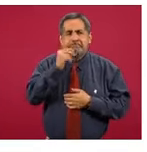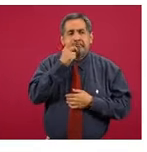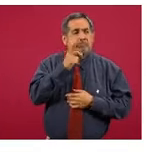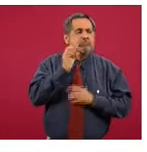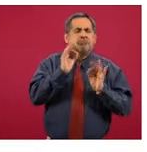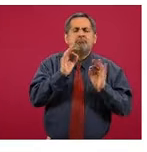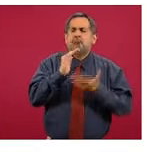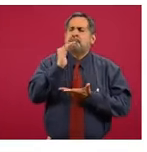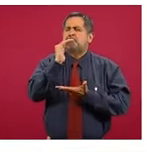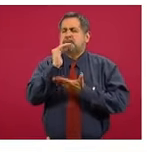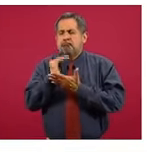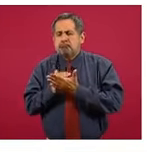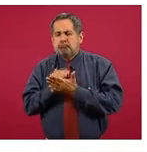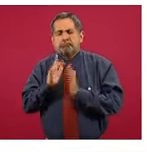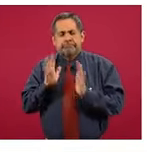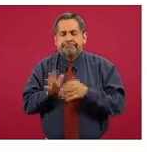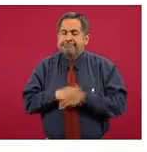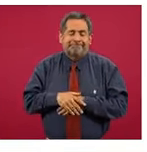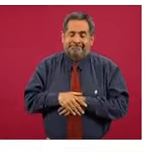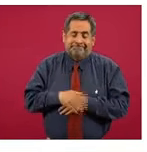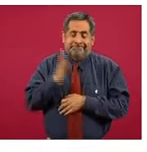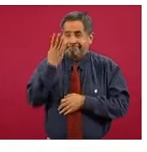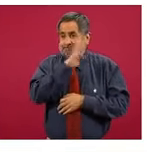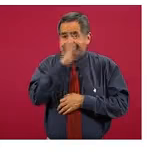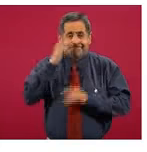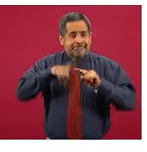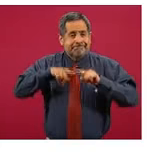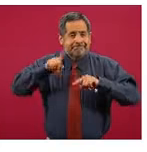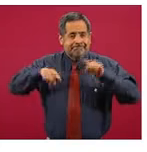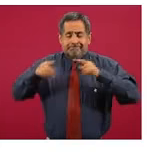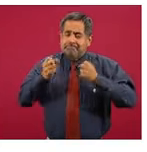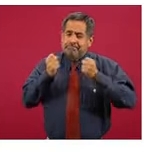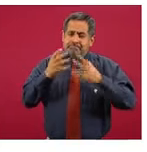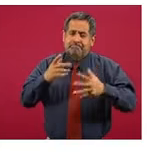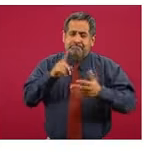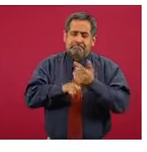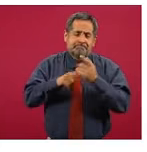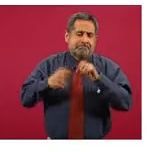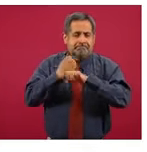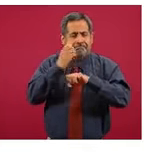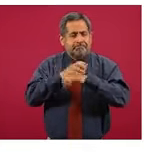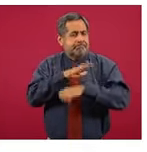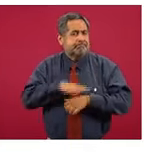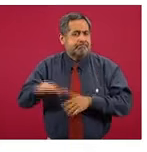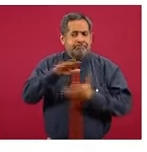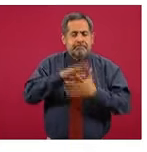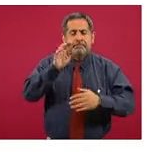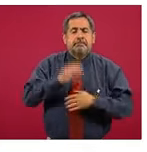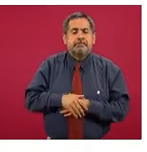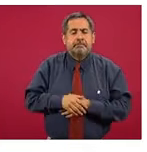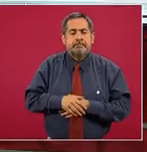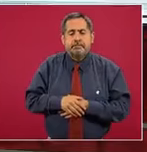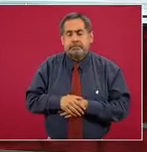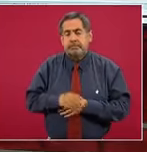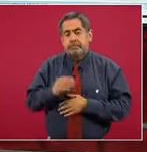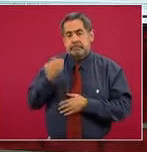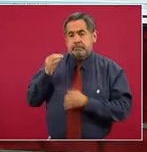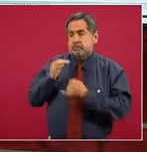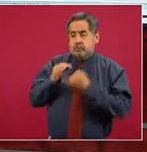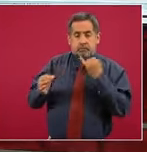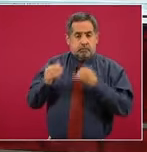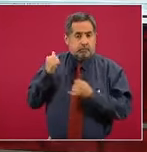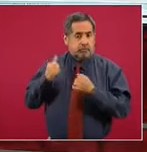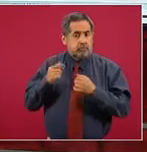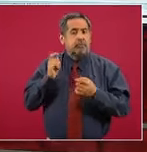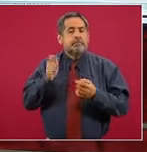tendencia clara ni que baja ni que sube, y son la gran mayoría de los estados. Y en el último grupo de estados tenemos aquellos